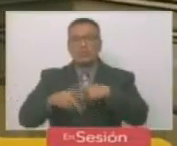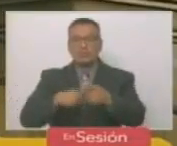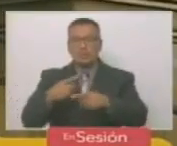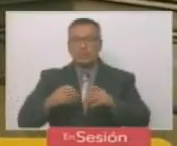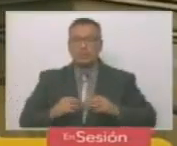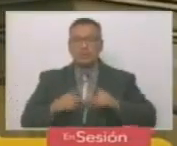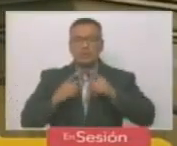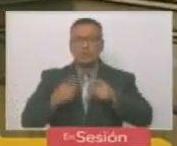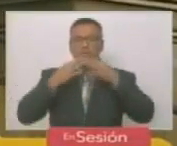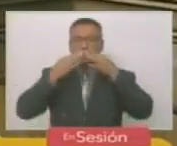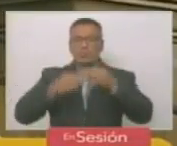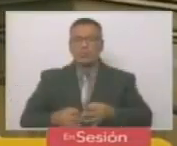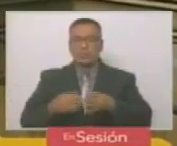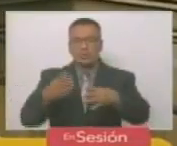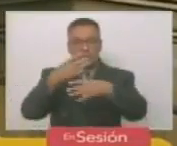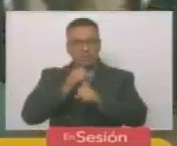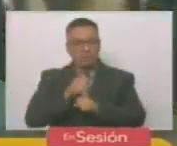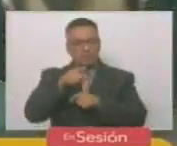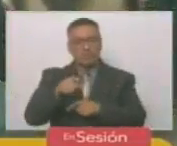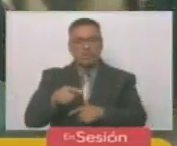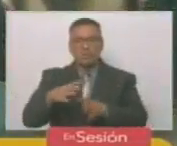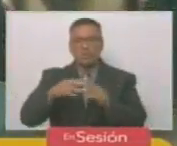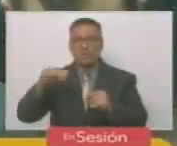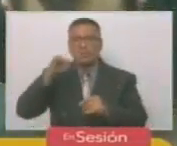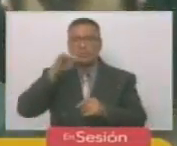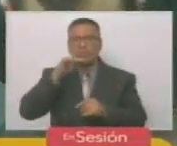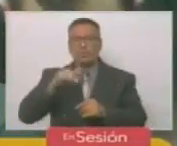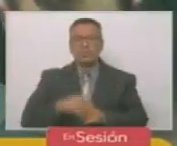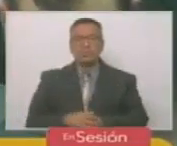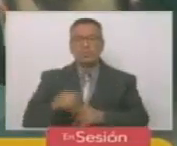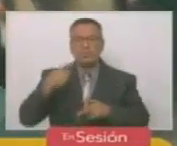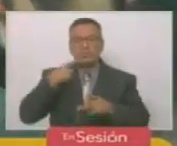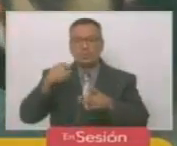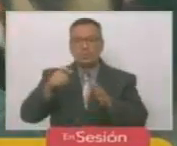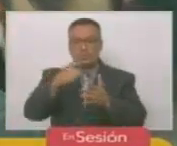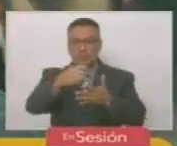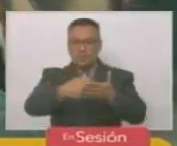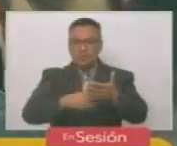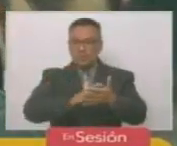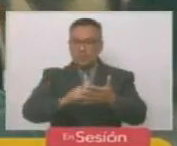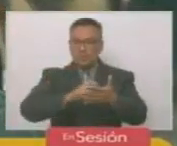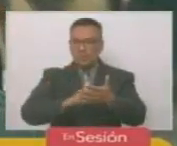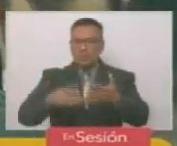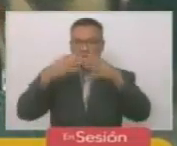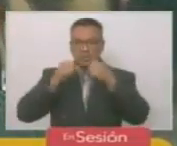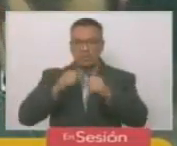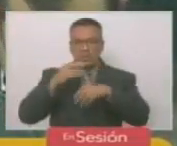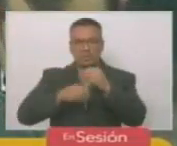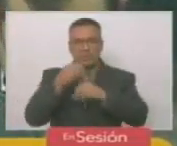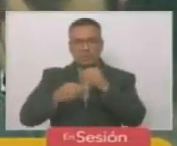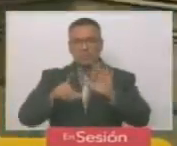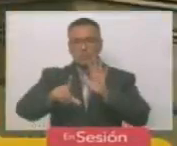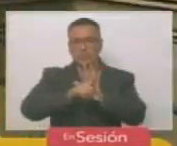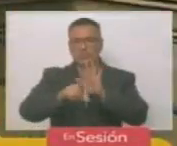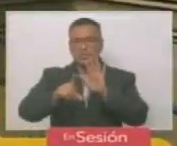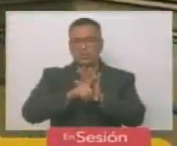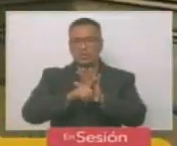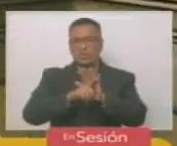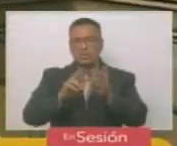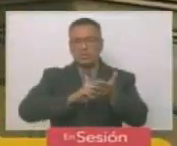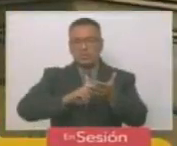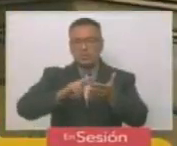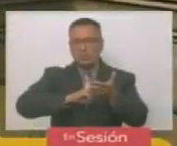oportuna, veraz y confiable la información requerida para el registro de antecedentes penales, de conformidad con las leyes,